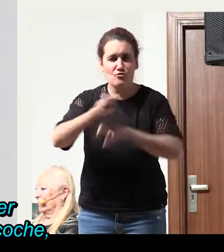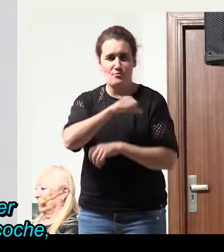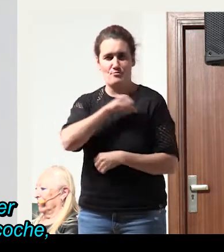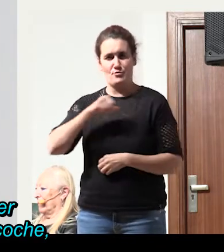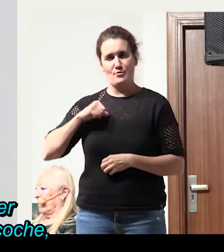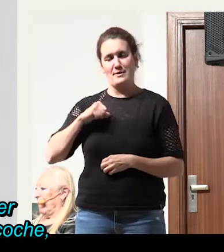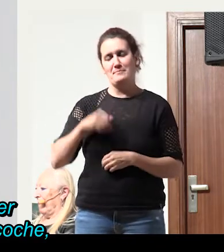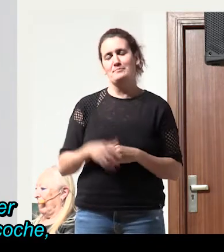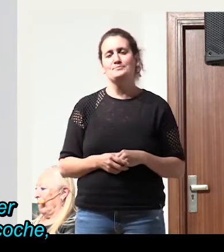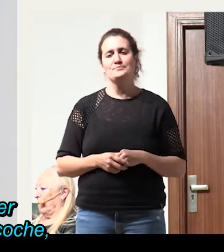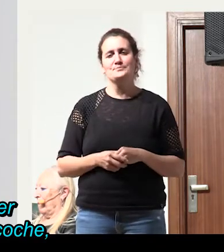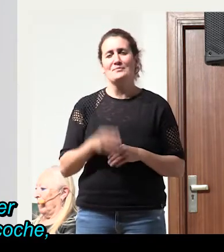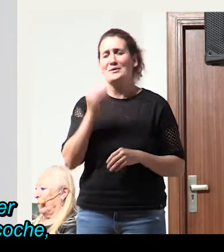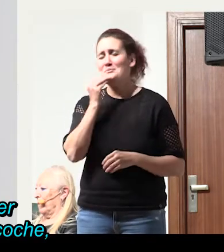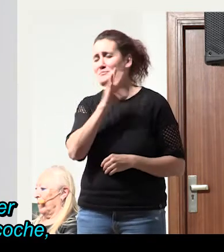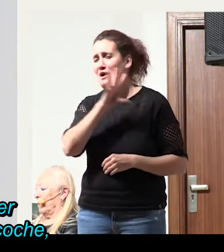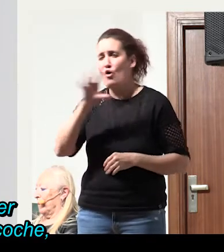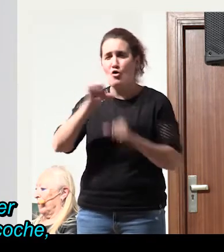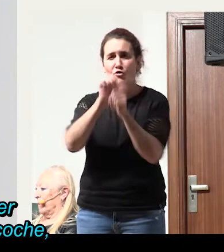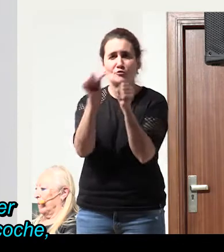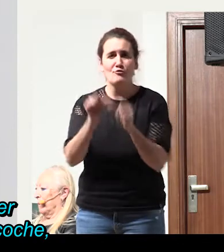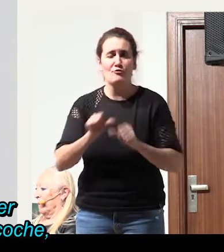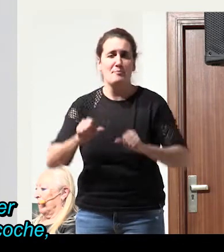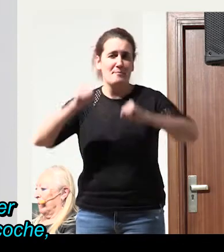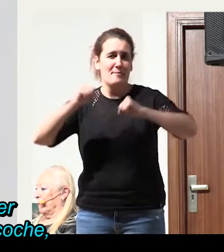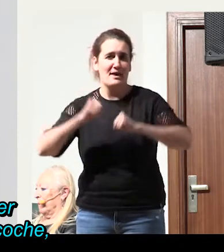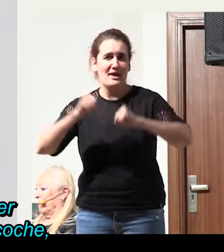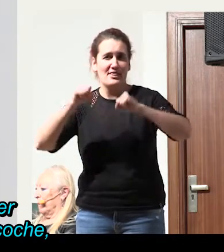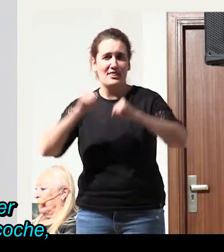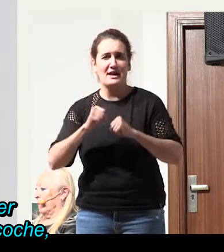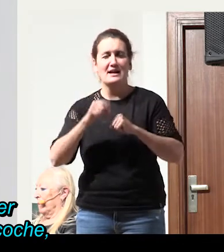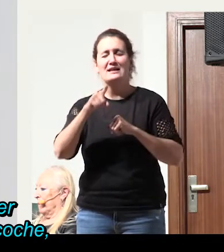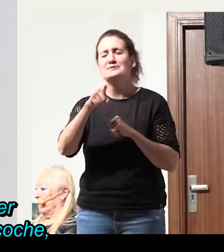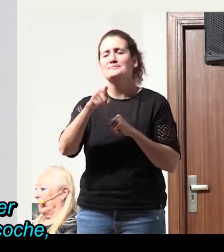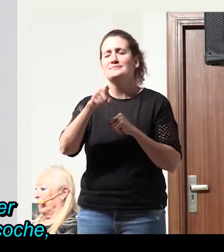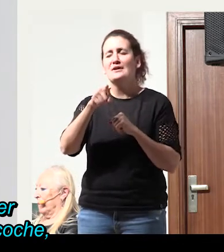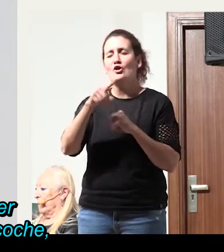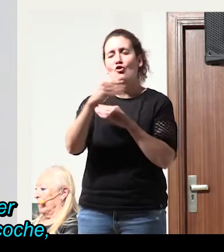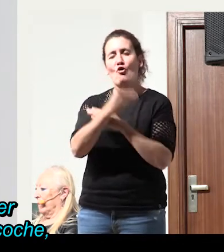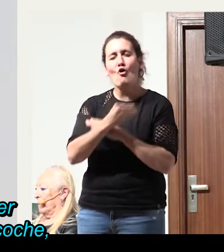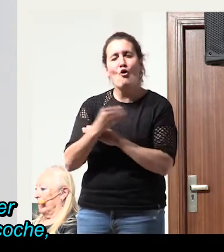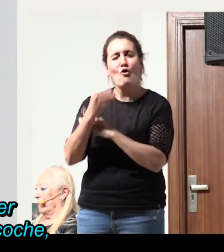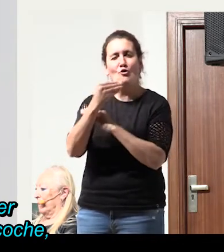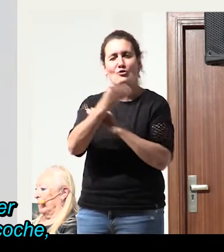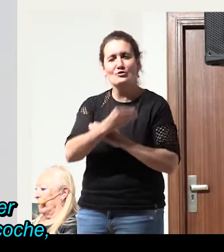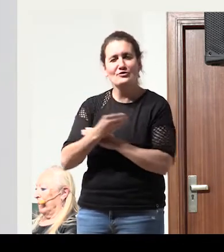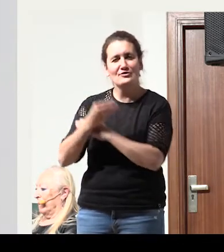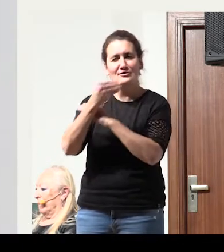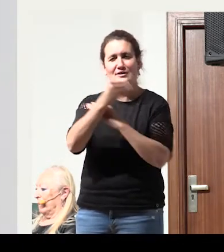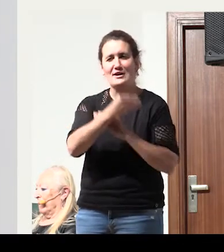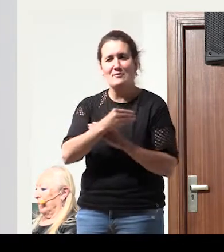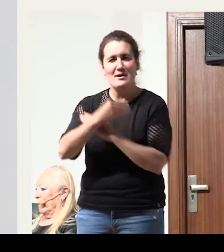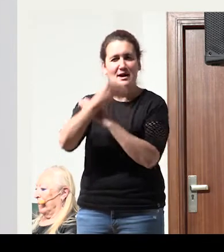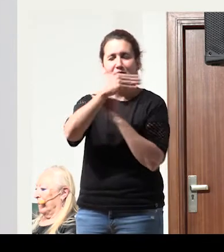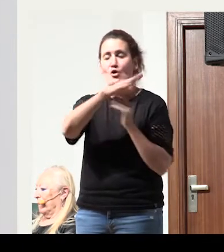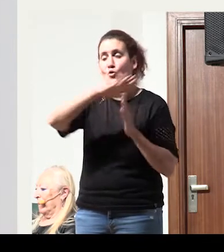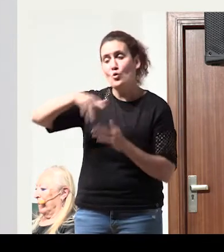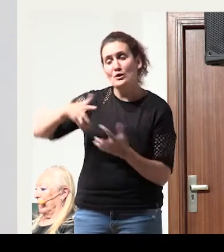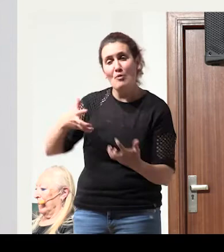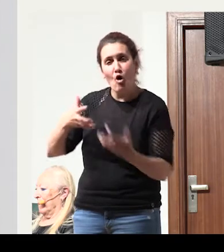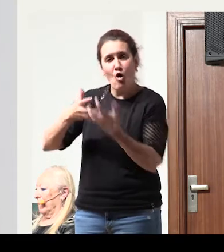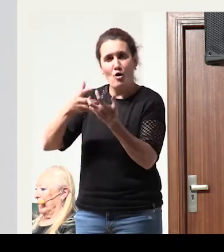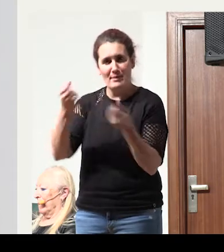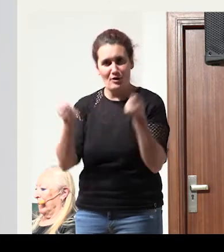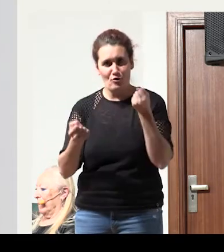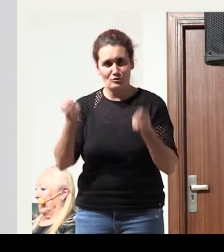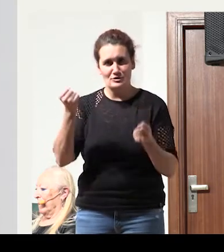La mejor manera de envejecer es conservar el último golpe del coche, la grieta de